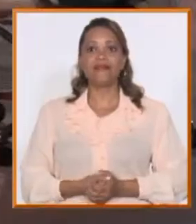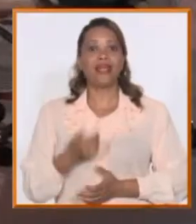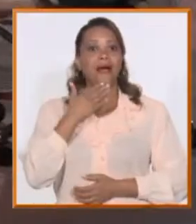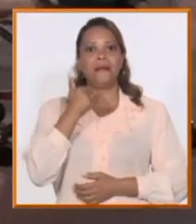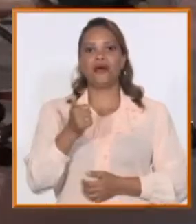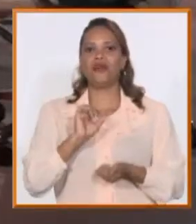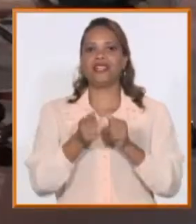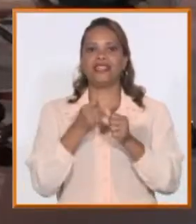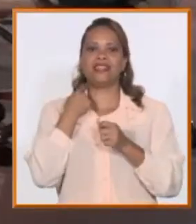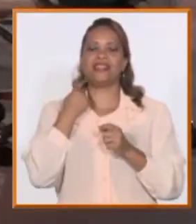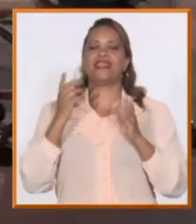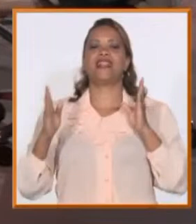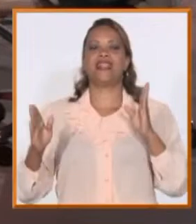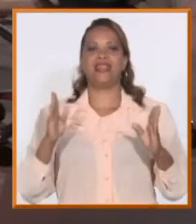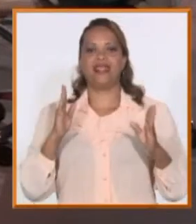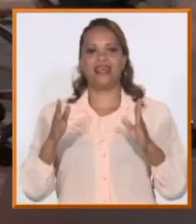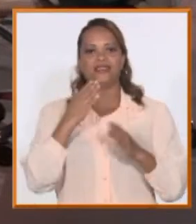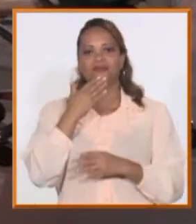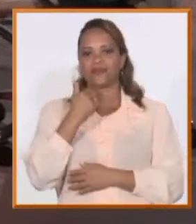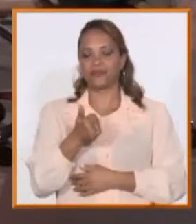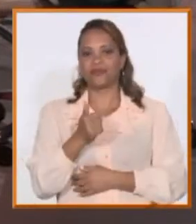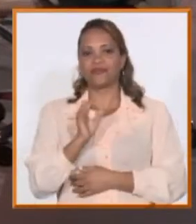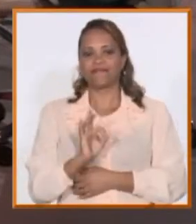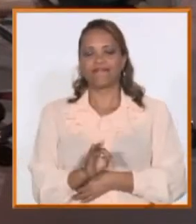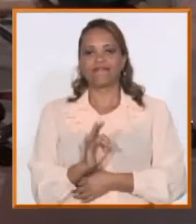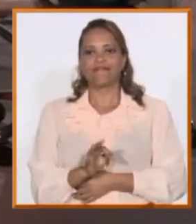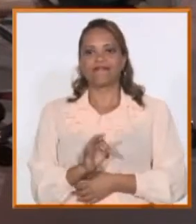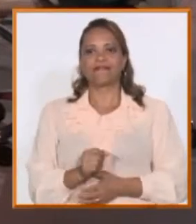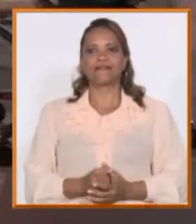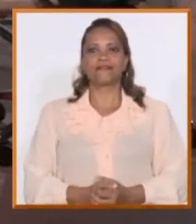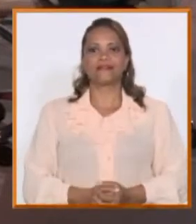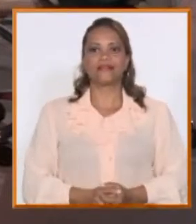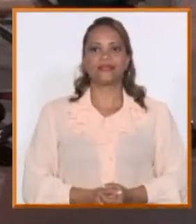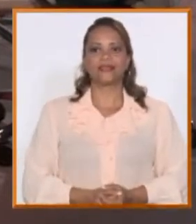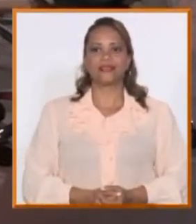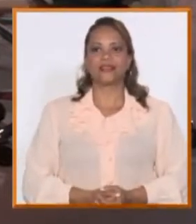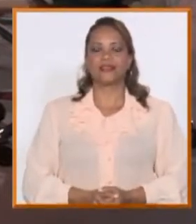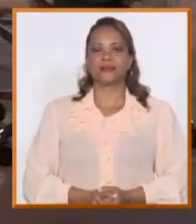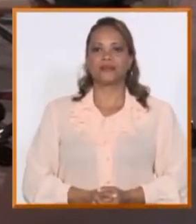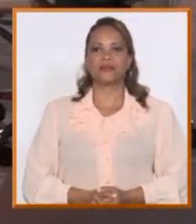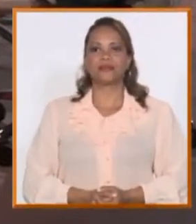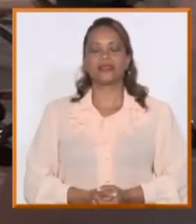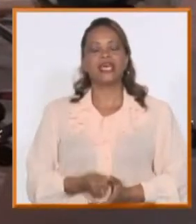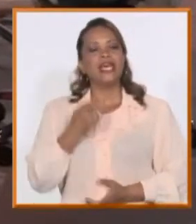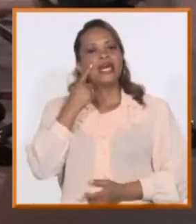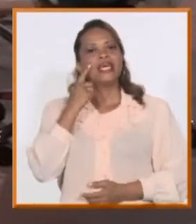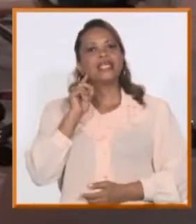Exacto. Y entonces, exactamente, y entonces vemos a